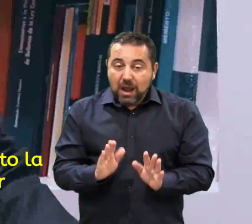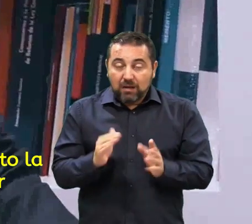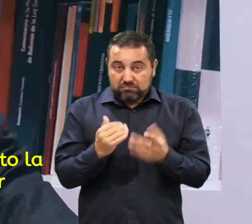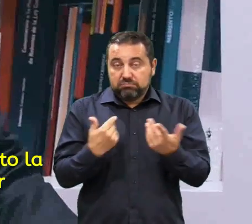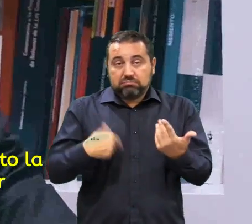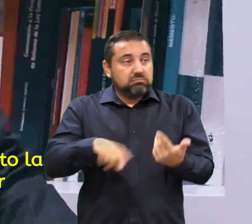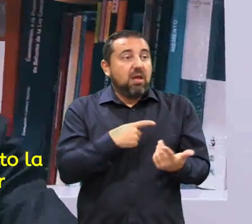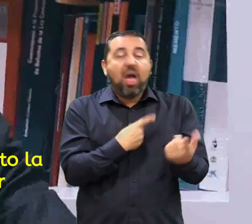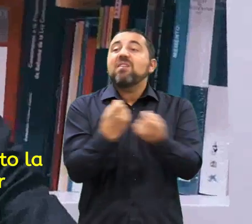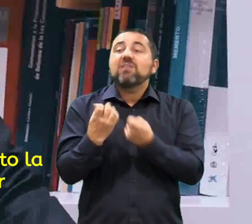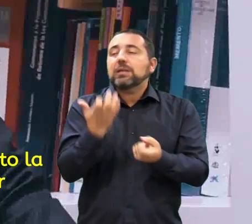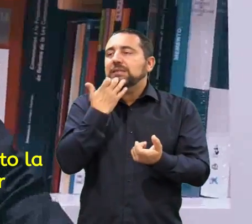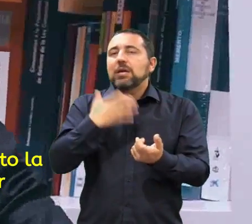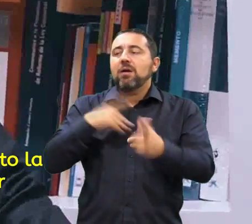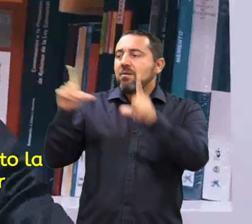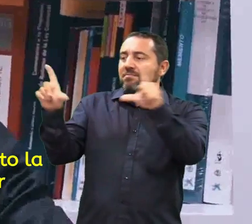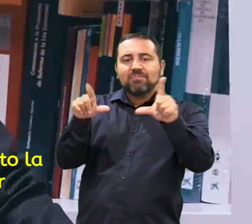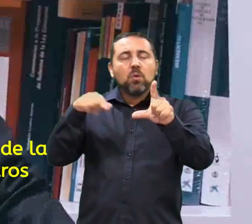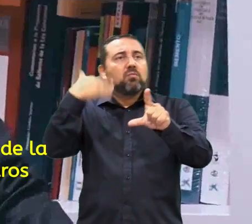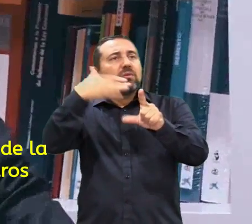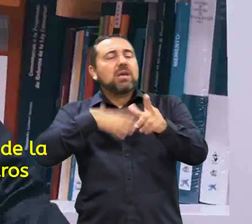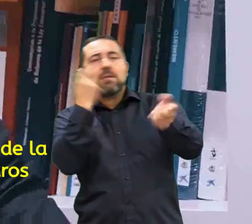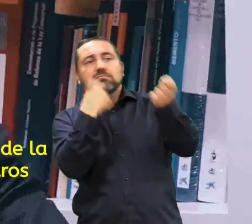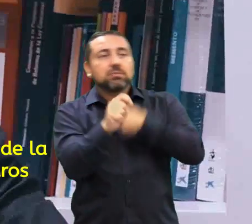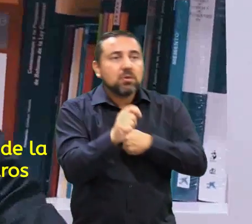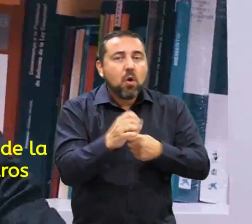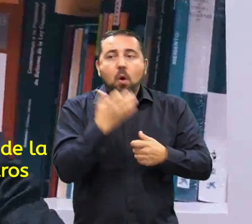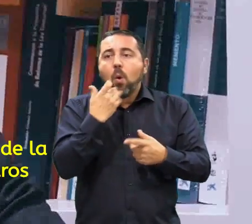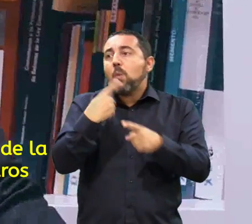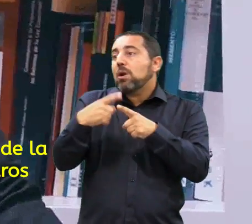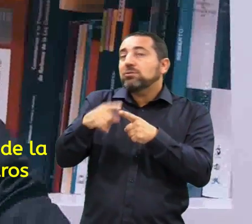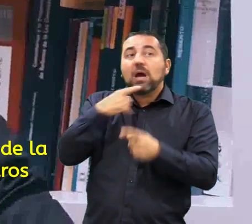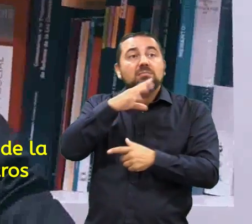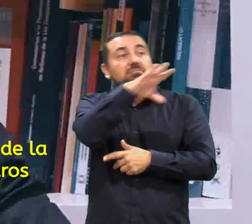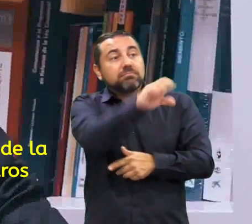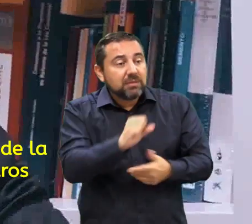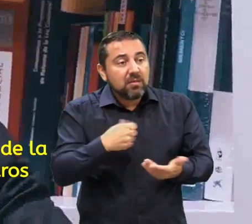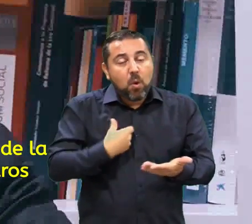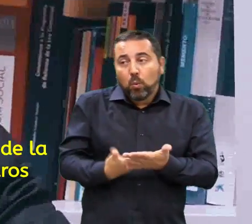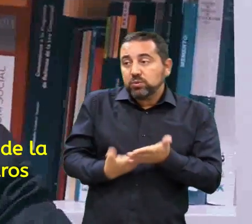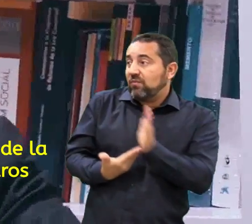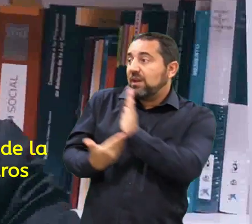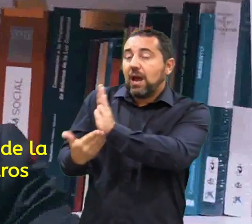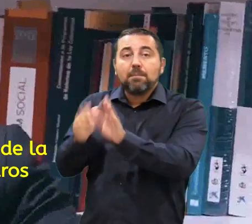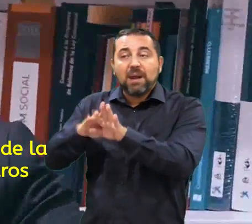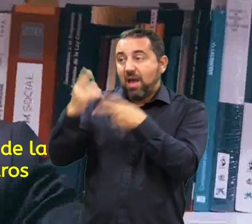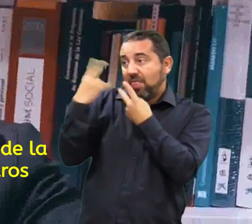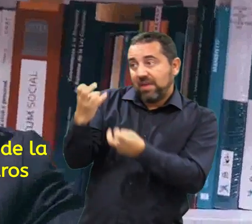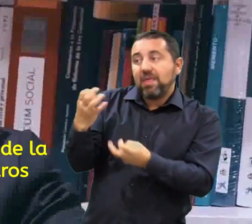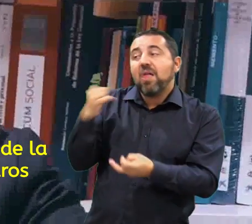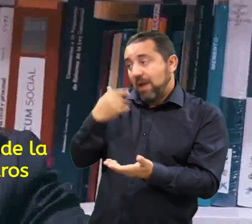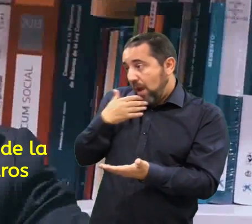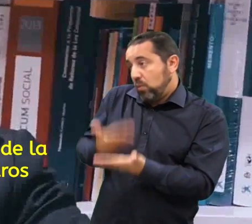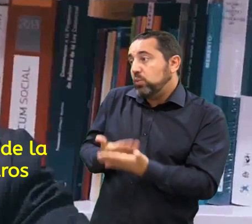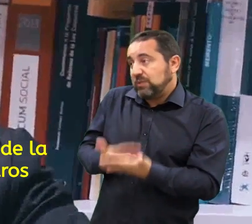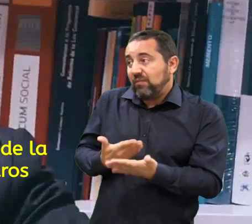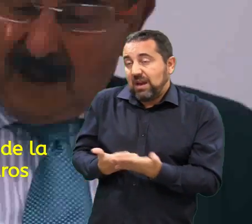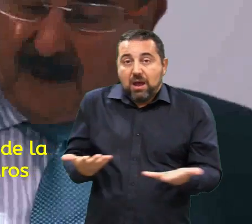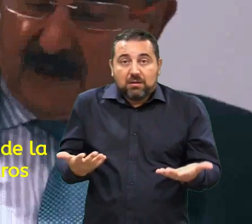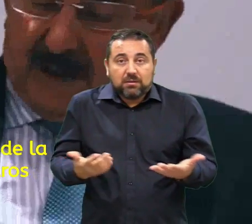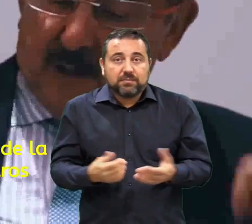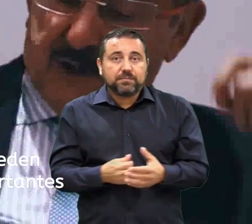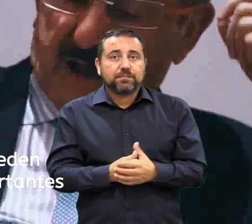que al final vamos a necesitar en caso de venta o para justificar el coste de adquisición ante el fisco es la que nosotros tengamos.